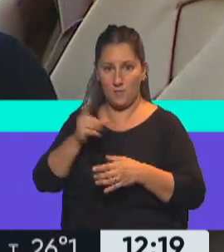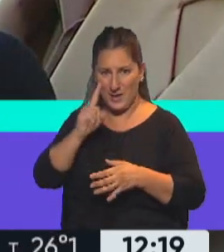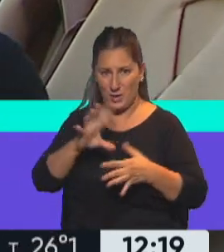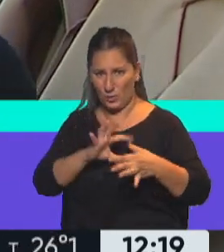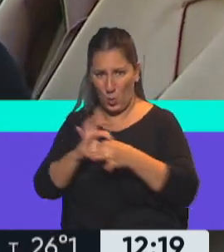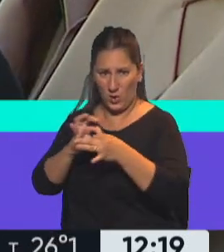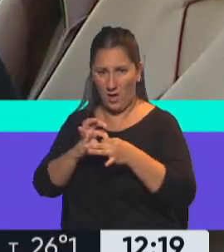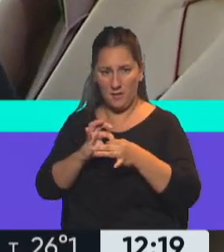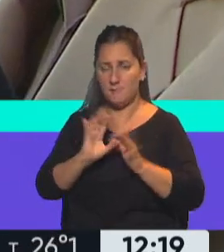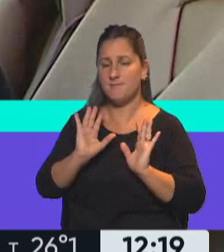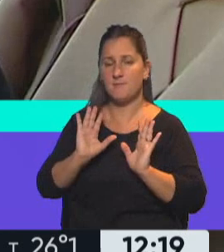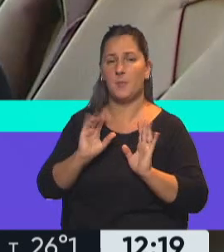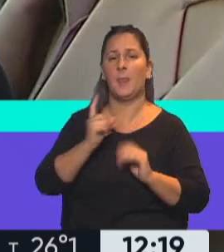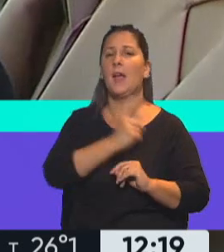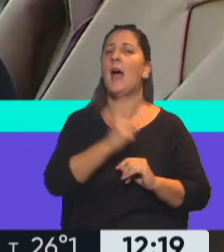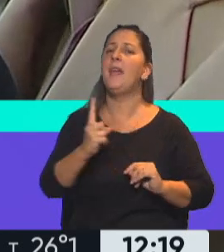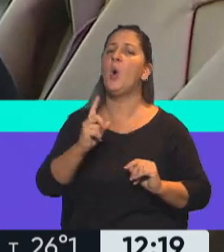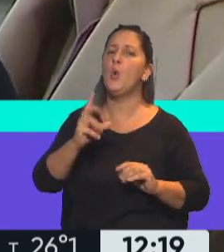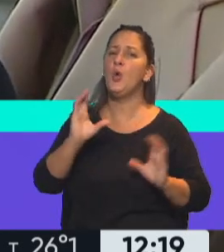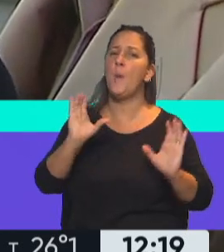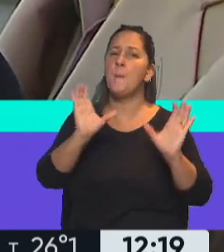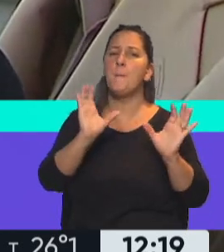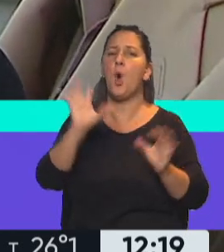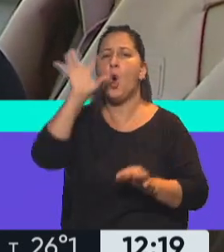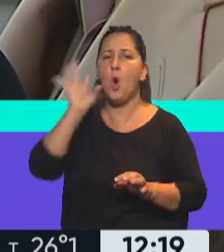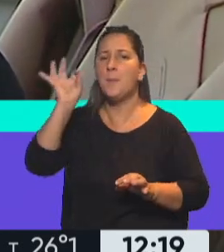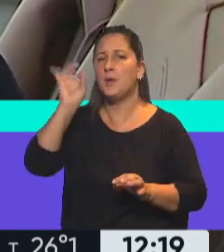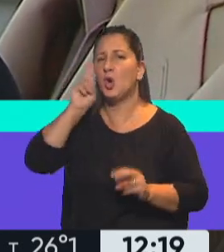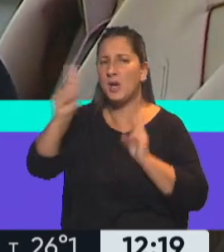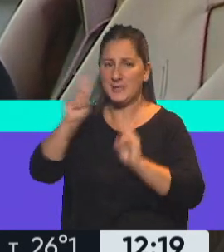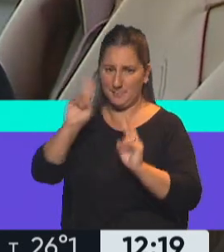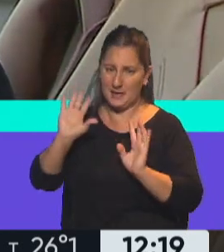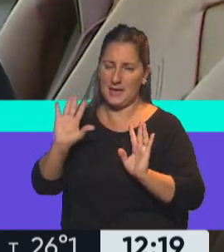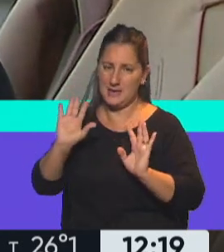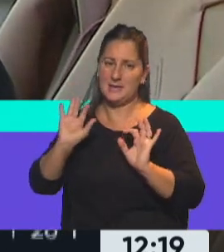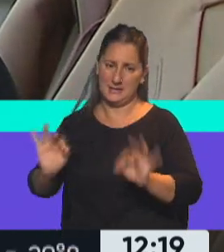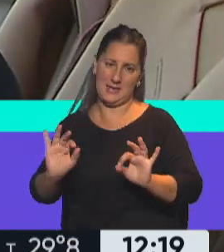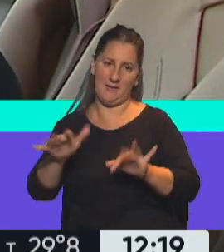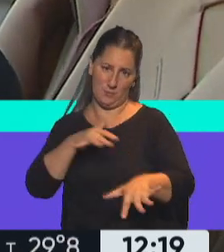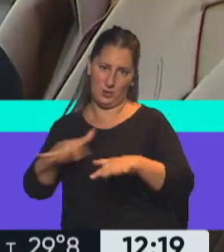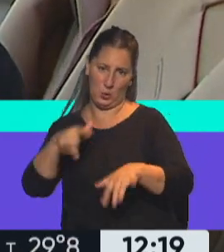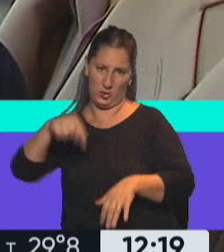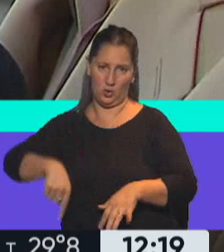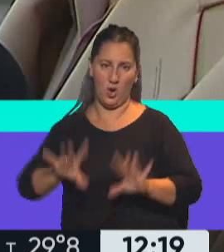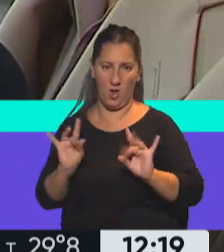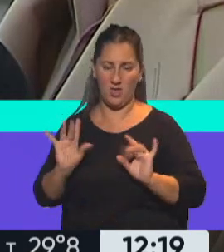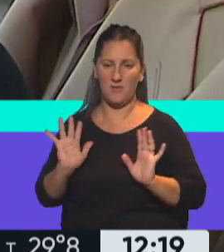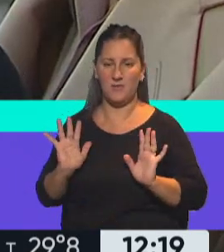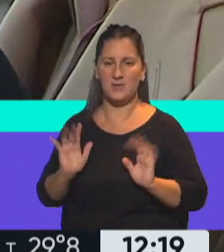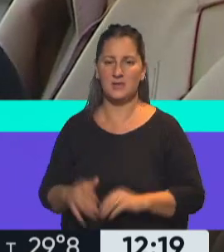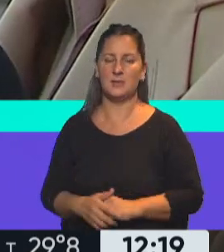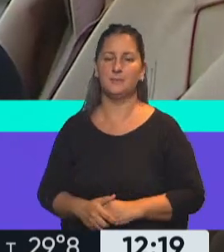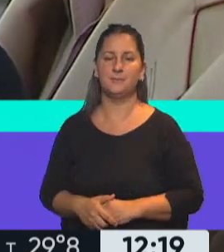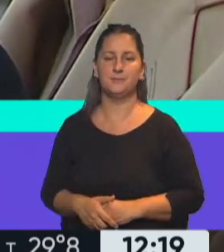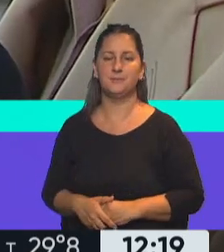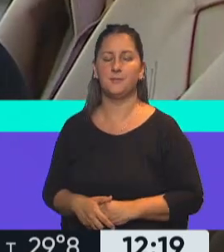en la reunión de bloque, que cada uno respetaría la posición, teniendo en cuenta la difícil situación por la que estamos atravesando. Así que es la visión que tenemos,